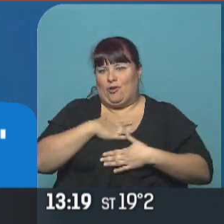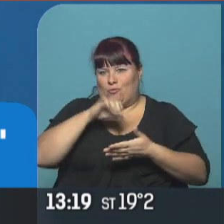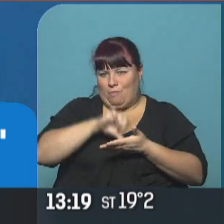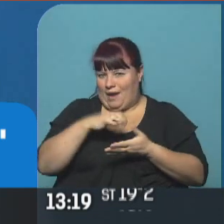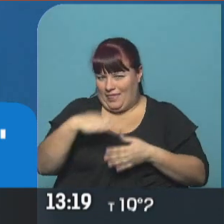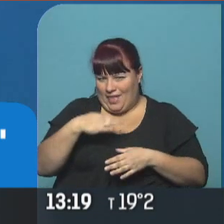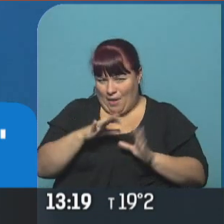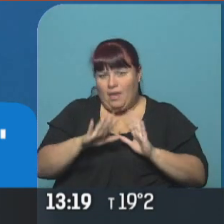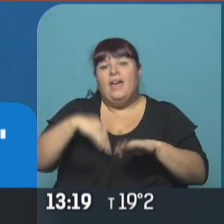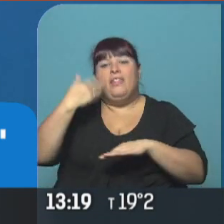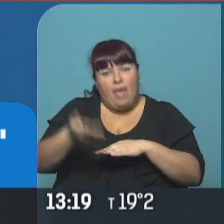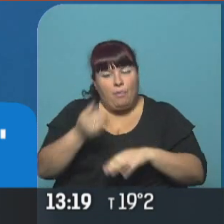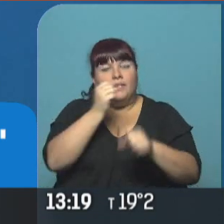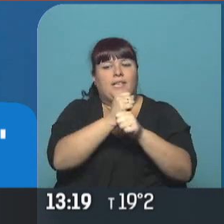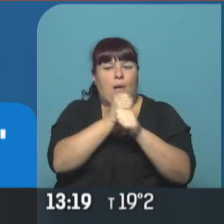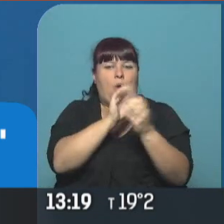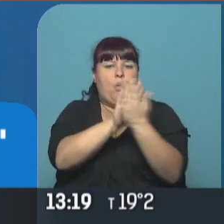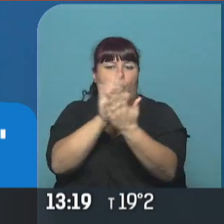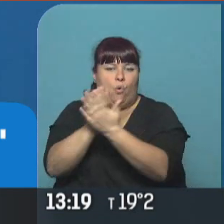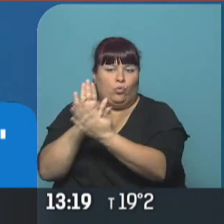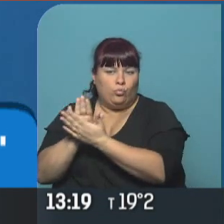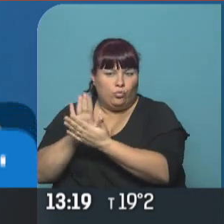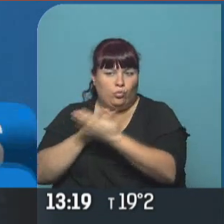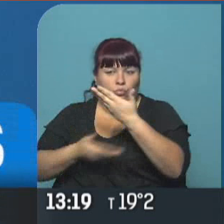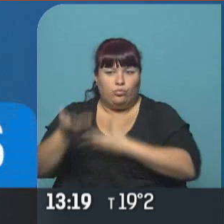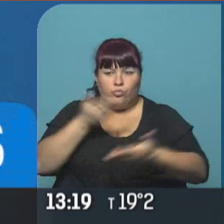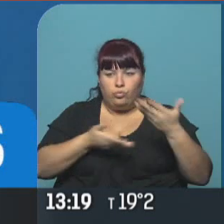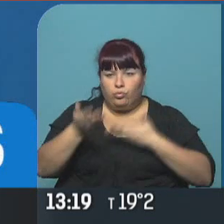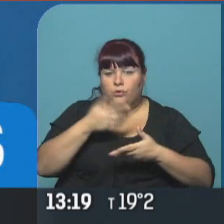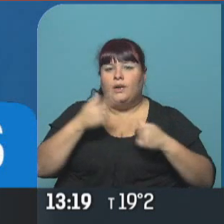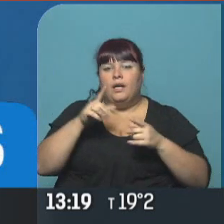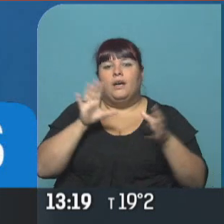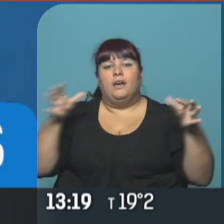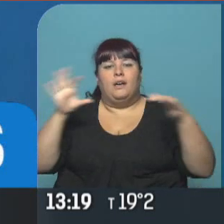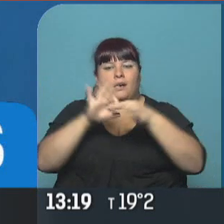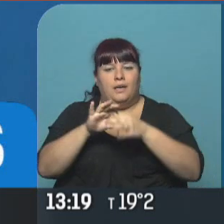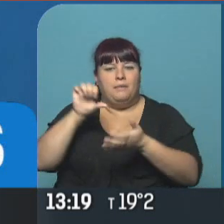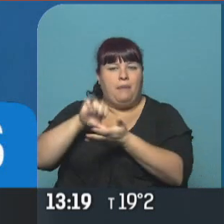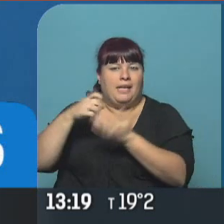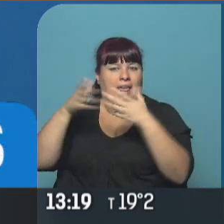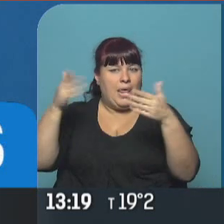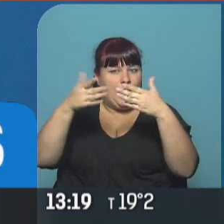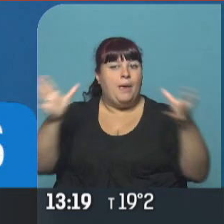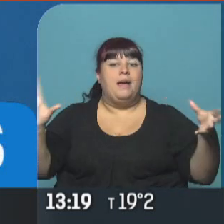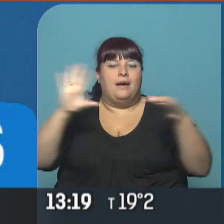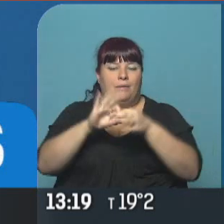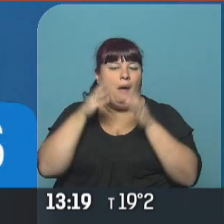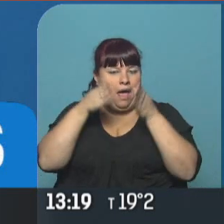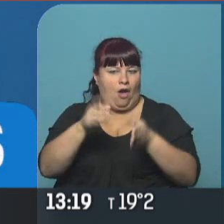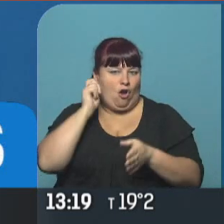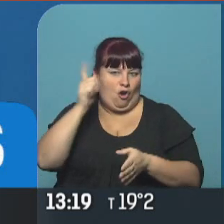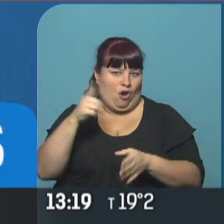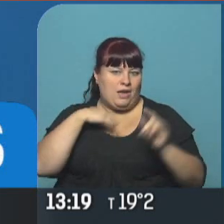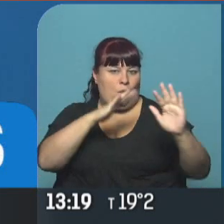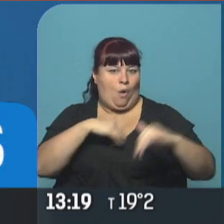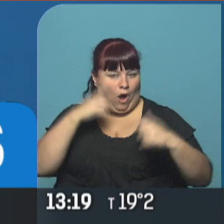que hacerlo, pero luego trabajar de manera mancomunada en aunar a los países libres para lograr estos objetivos